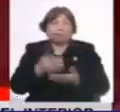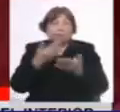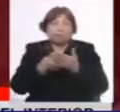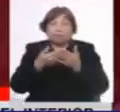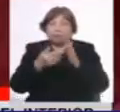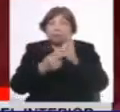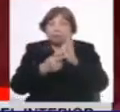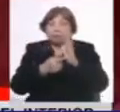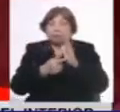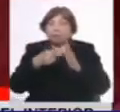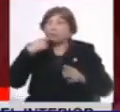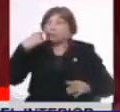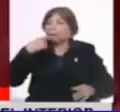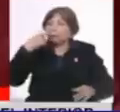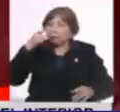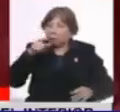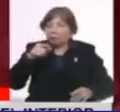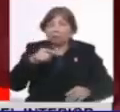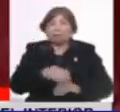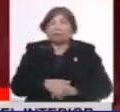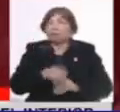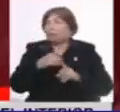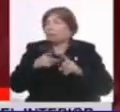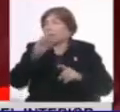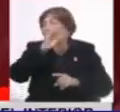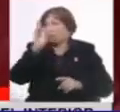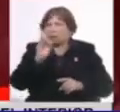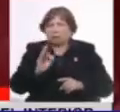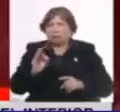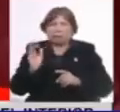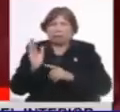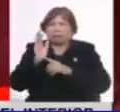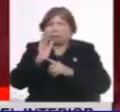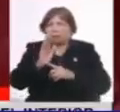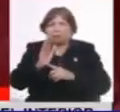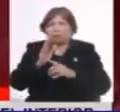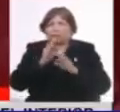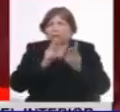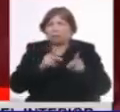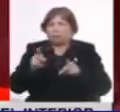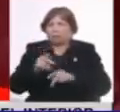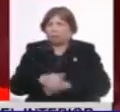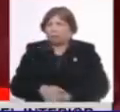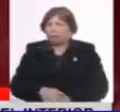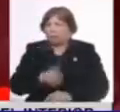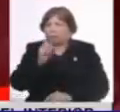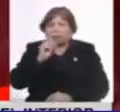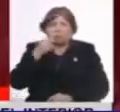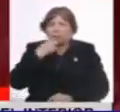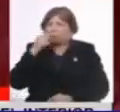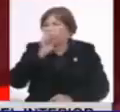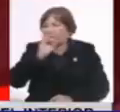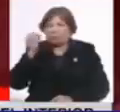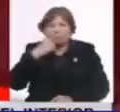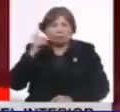consta que manifiesto eso, pero nunca he dicho que no presentó el plan. No he dicho